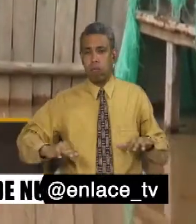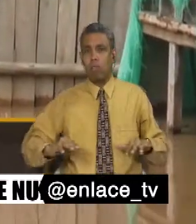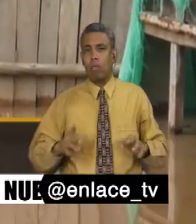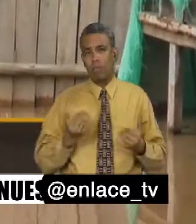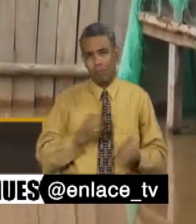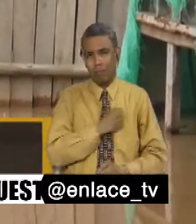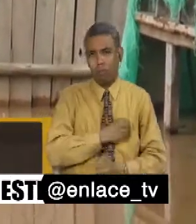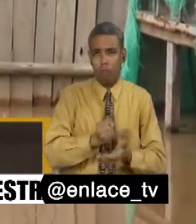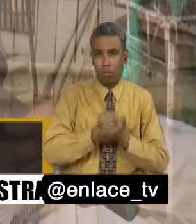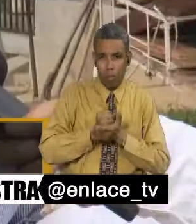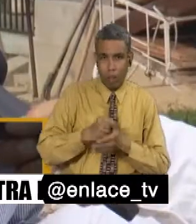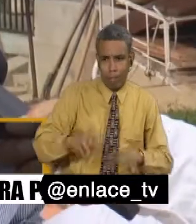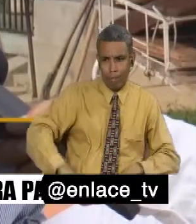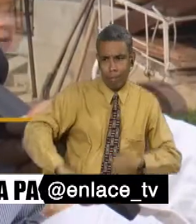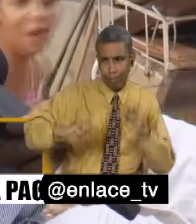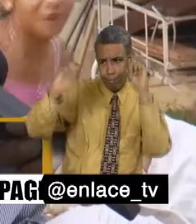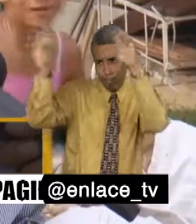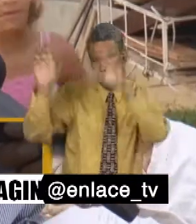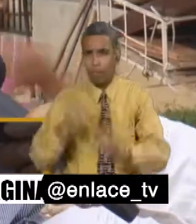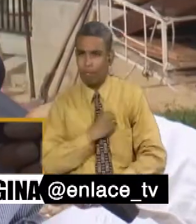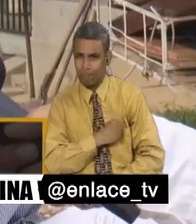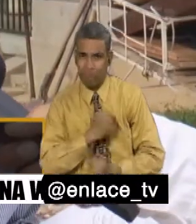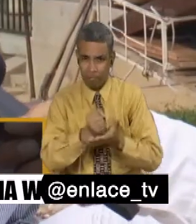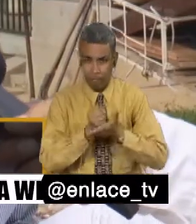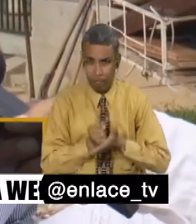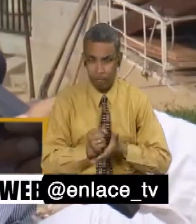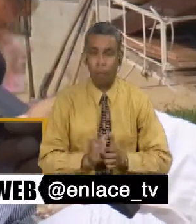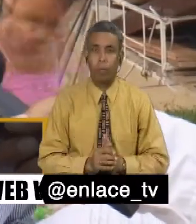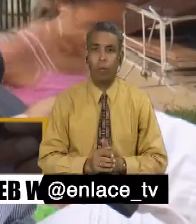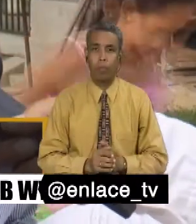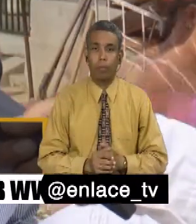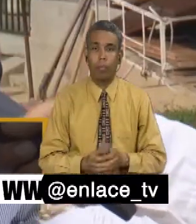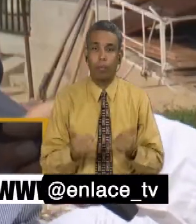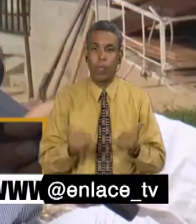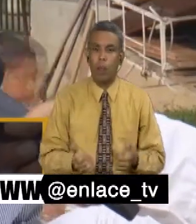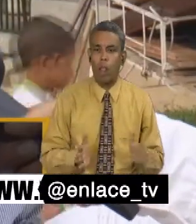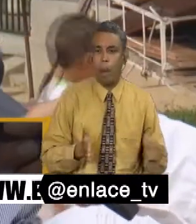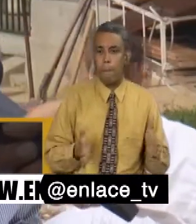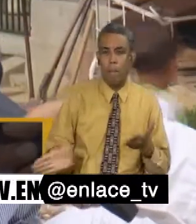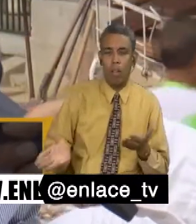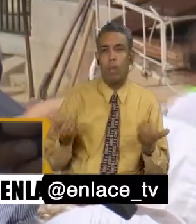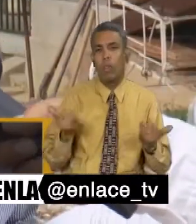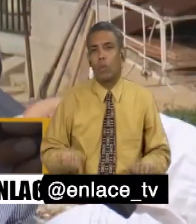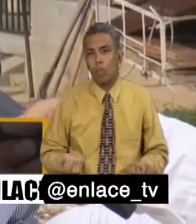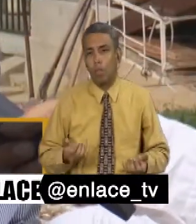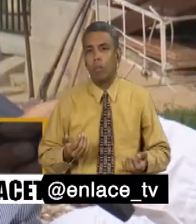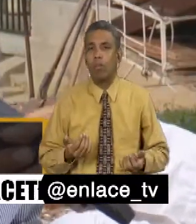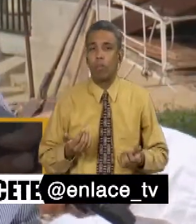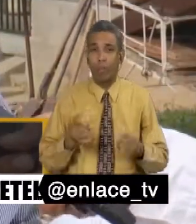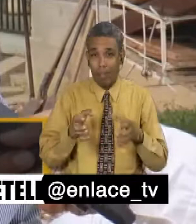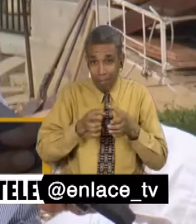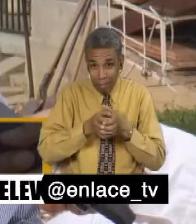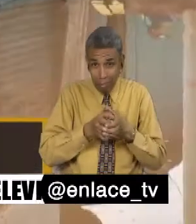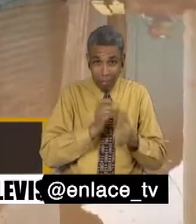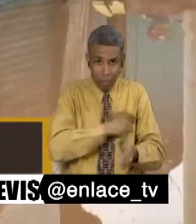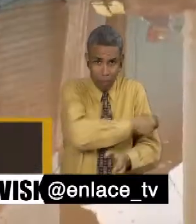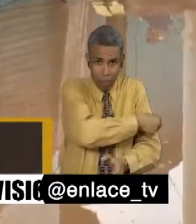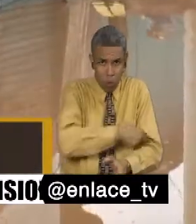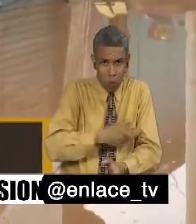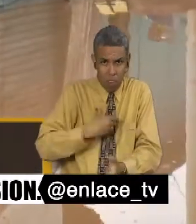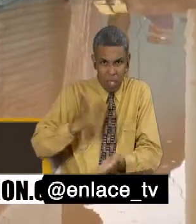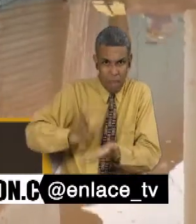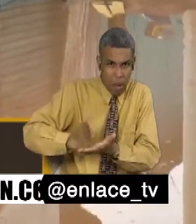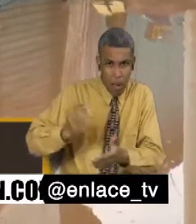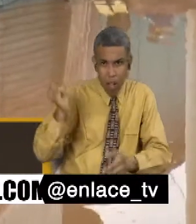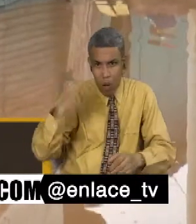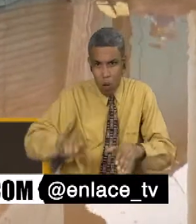cesan las lluvias. Estamos en la actualización del plan del Consejo Municipal de Riesgo y de